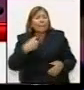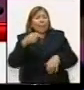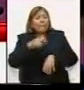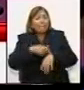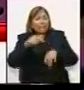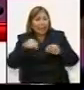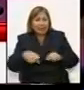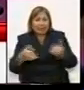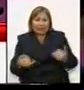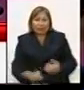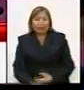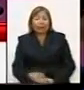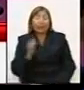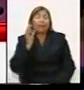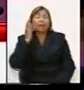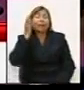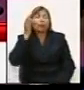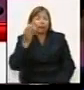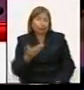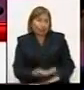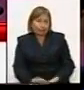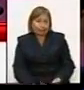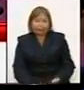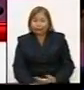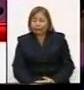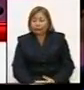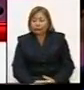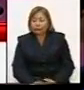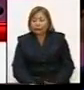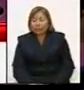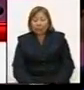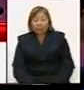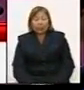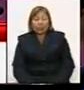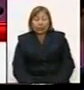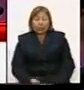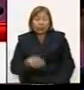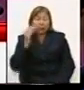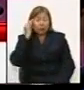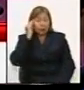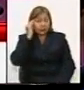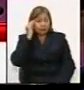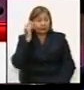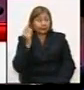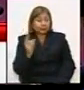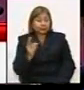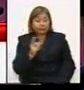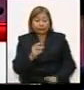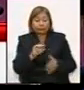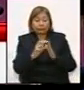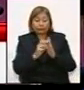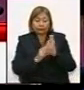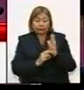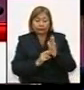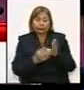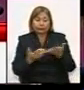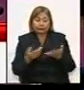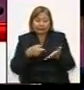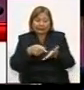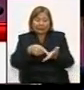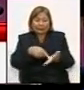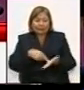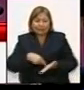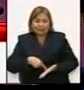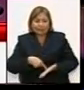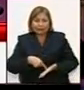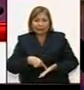momento. Y creo que cabe una buena reflexión sobre cada uno de los proyectos que ahora nos están queriendo obligar